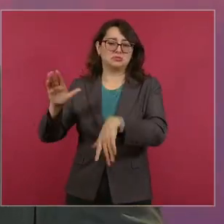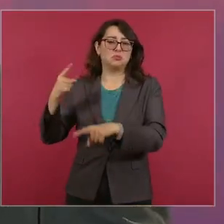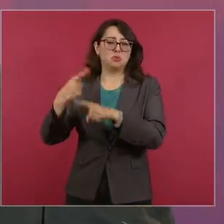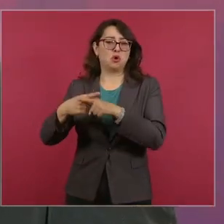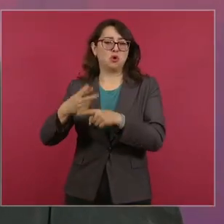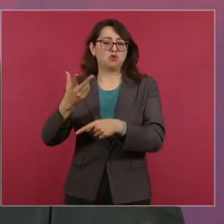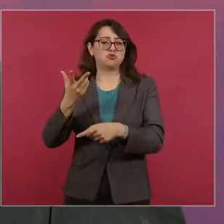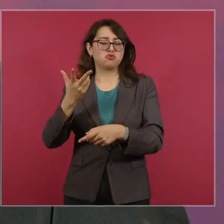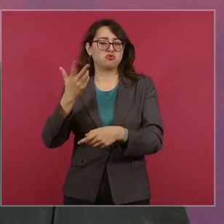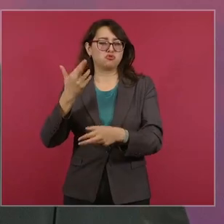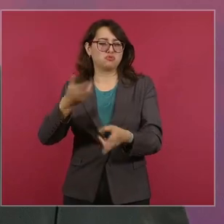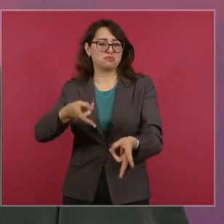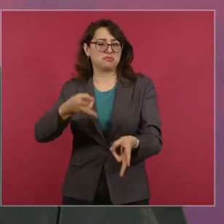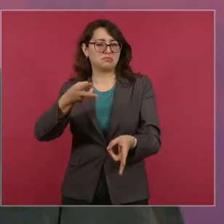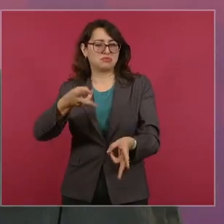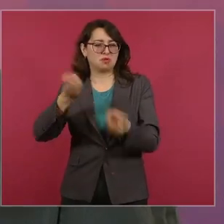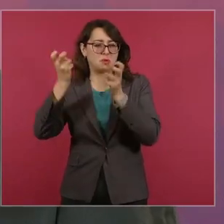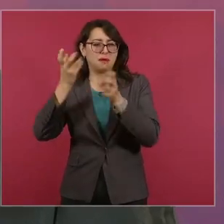Huachicol